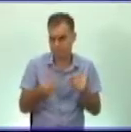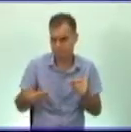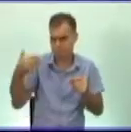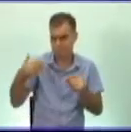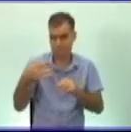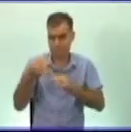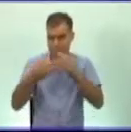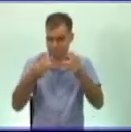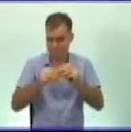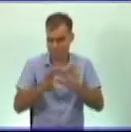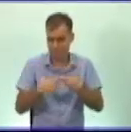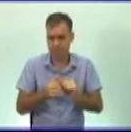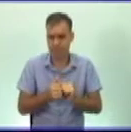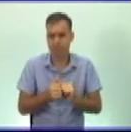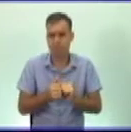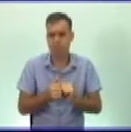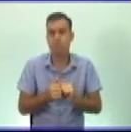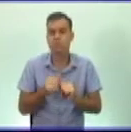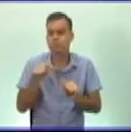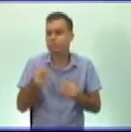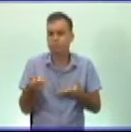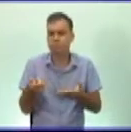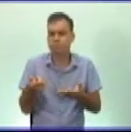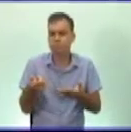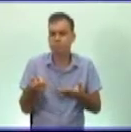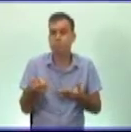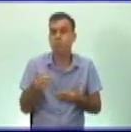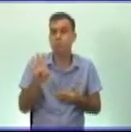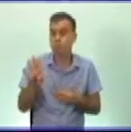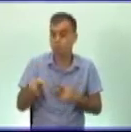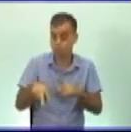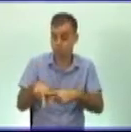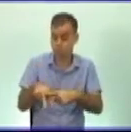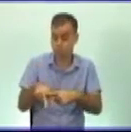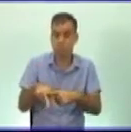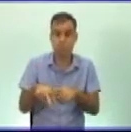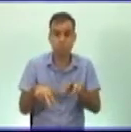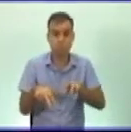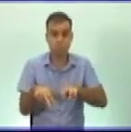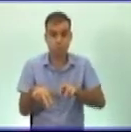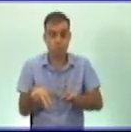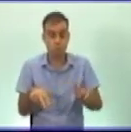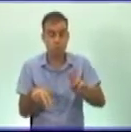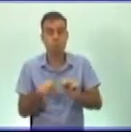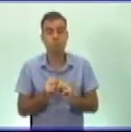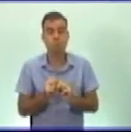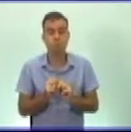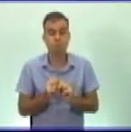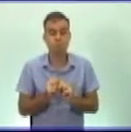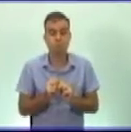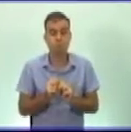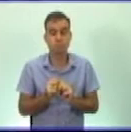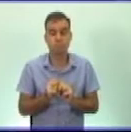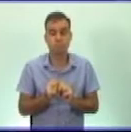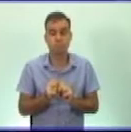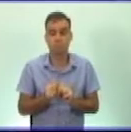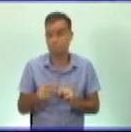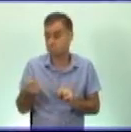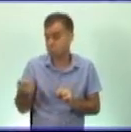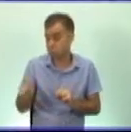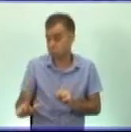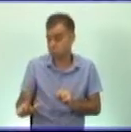anterior. Eso nos da como consecuencia 4pi por r al cuadrado. Área lateral lo podemos